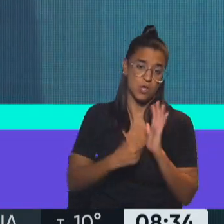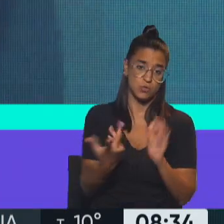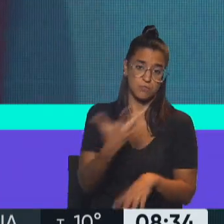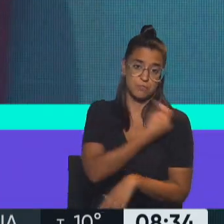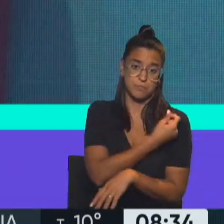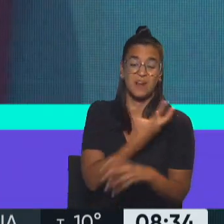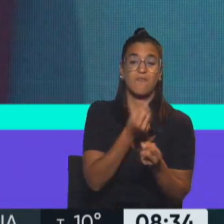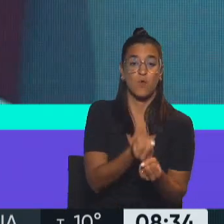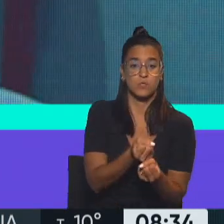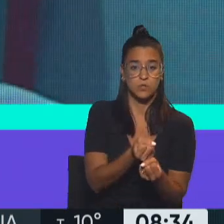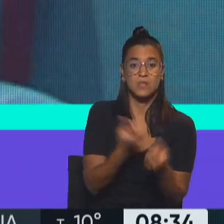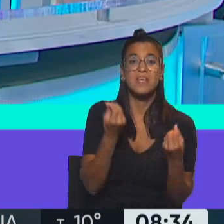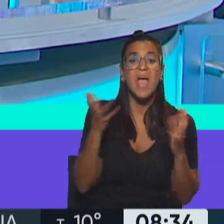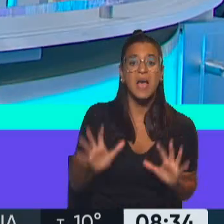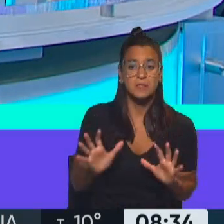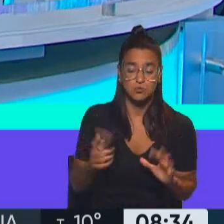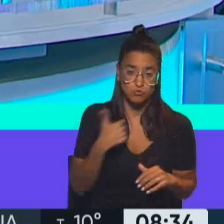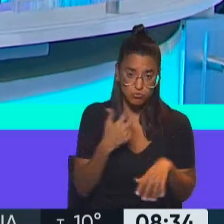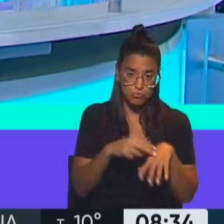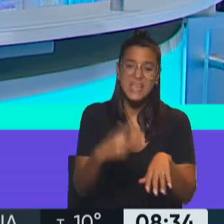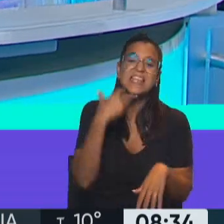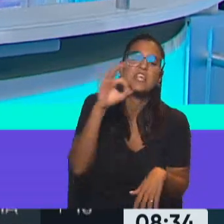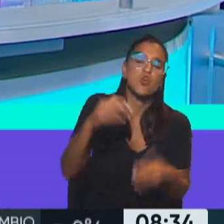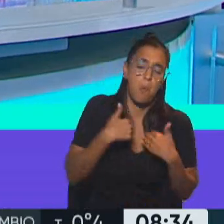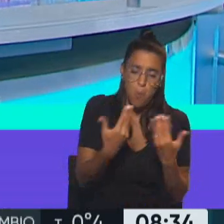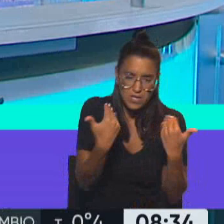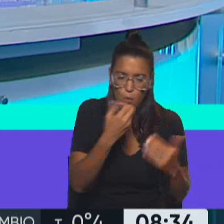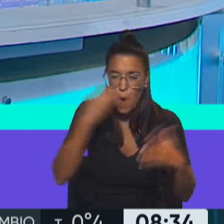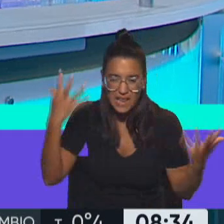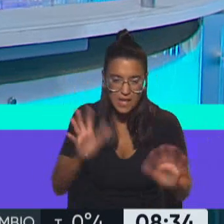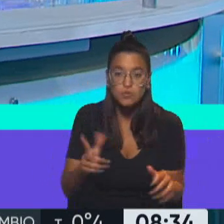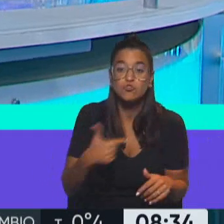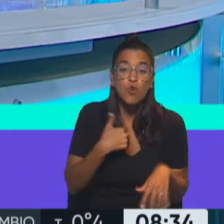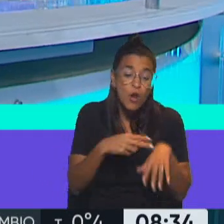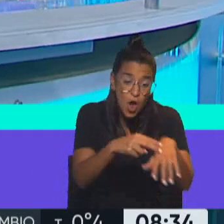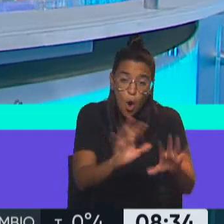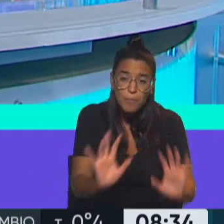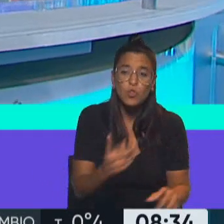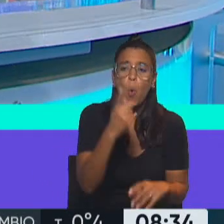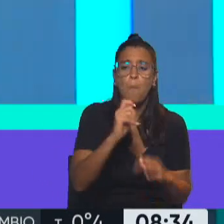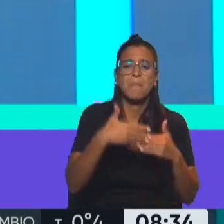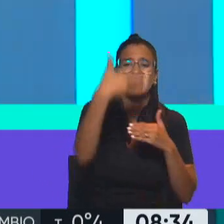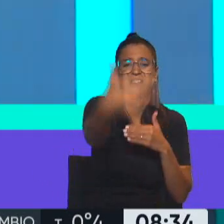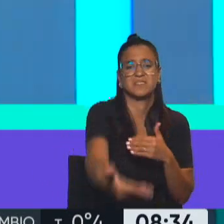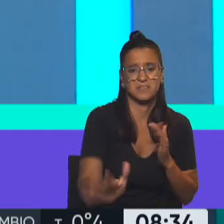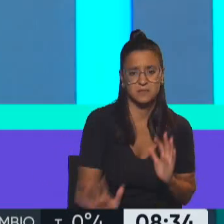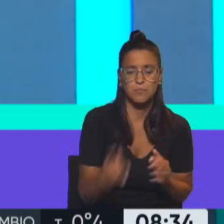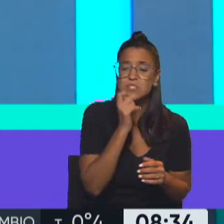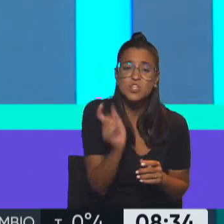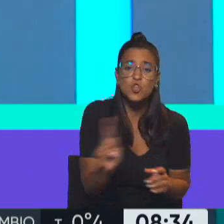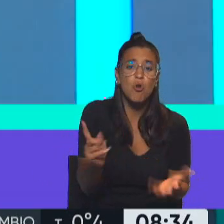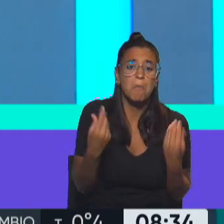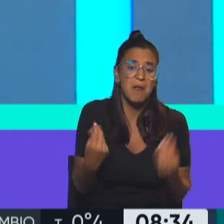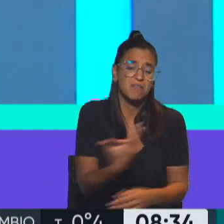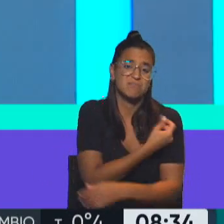refuerzo. ¿Qué hace? ¿Consejo? Digo mi hijo, como puede ser cualquiera, ¿no? Sí, O sea, sí. Yo dejaría pasar un mes. Si no, prácticamente no va a tener